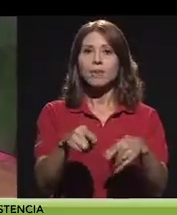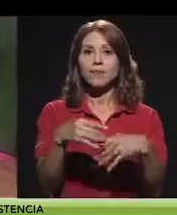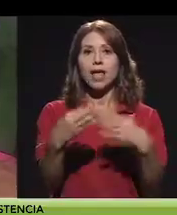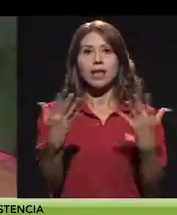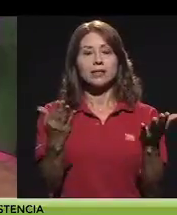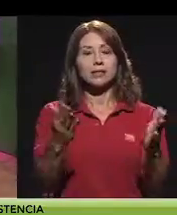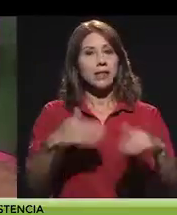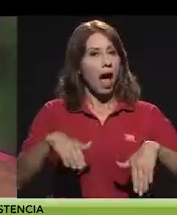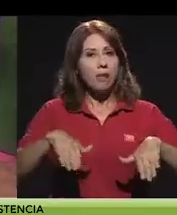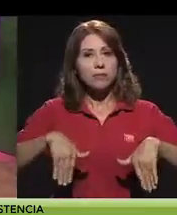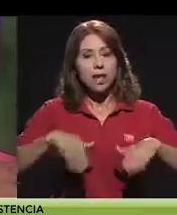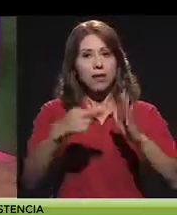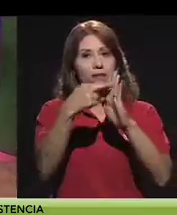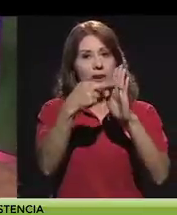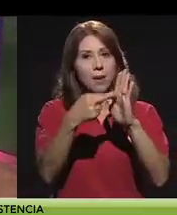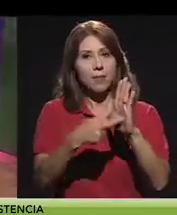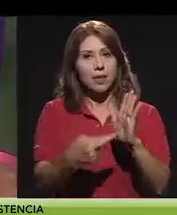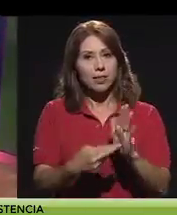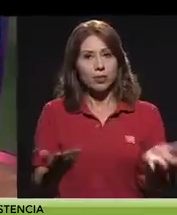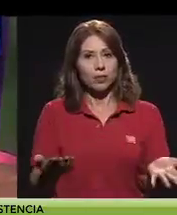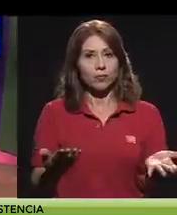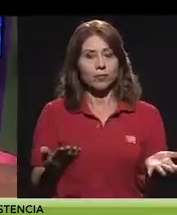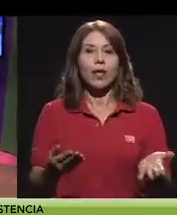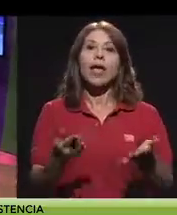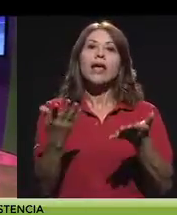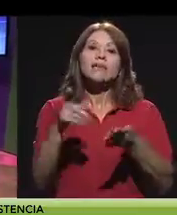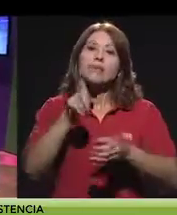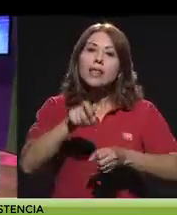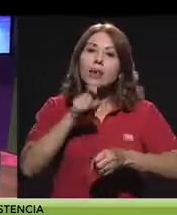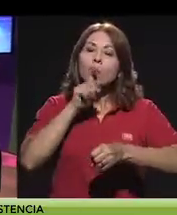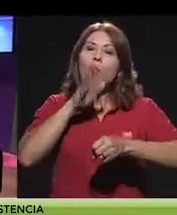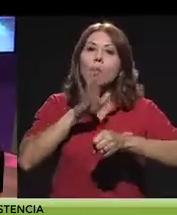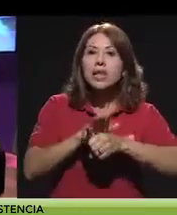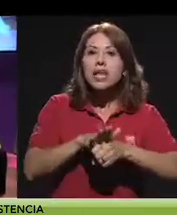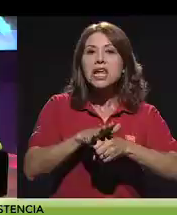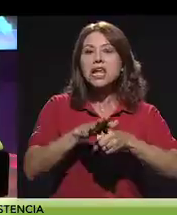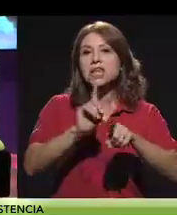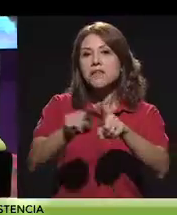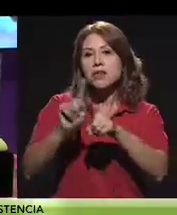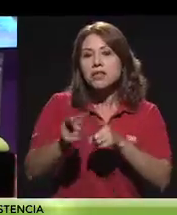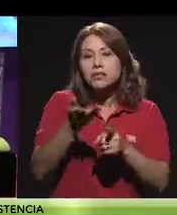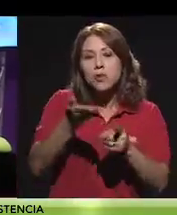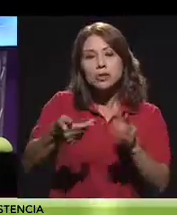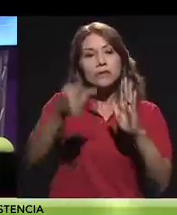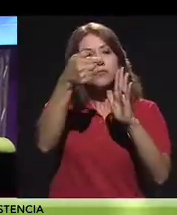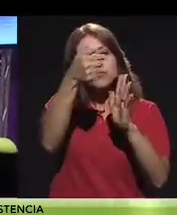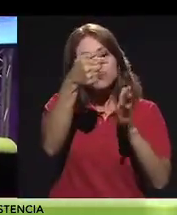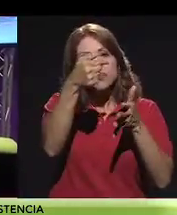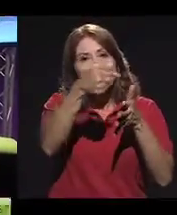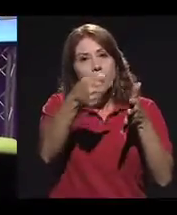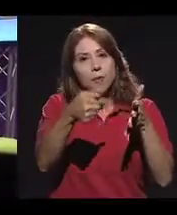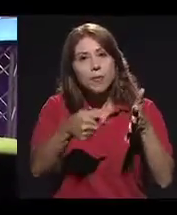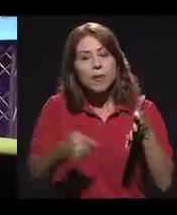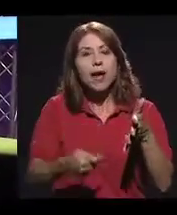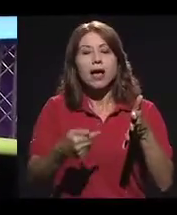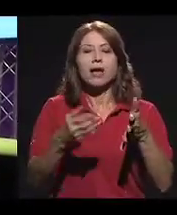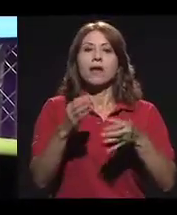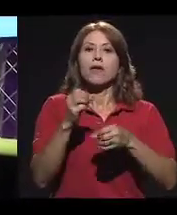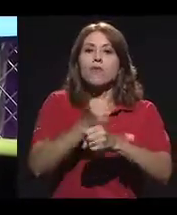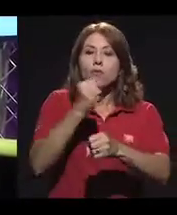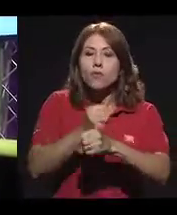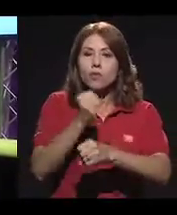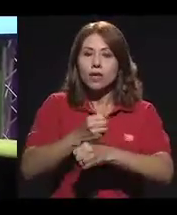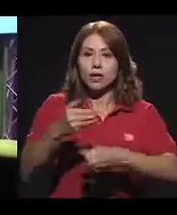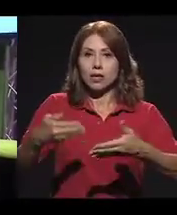Ciertas ya, ¿verdad?, especificidades que hay que cumplir con respecto a cómo va a ser el funcionamiento de esta nueva institución van a depender